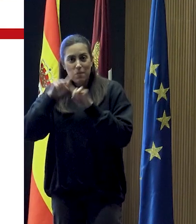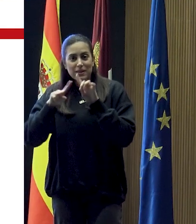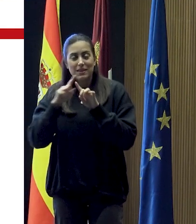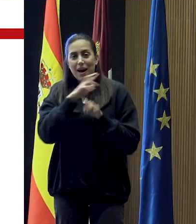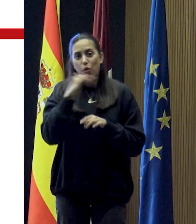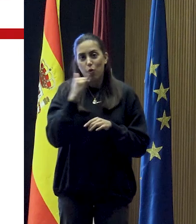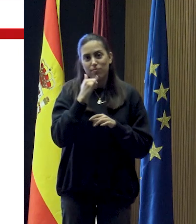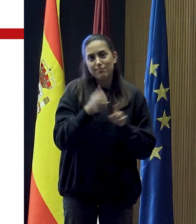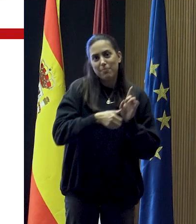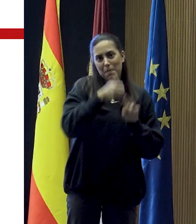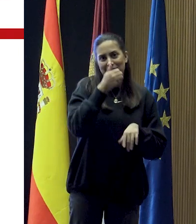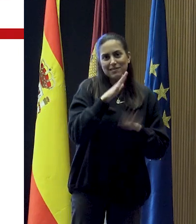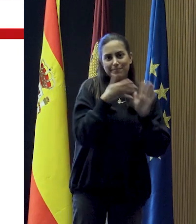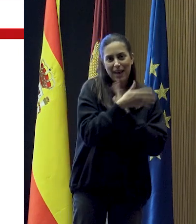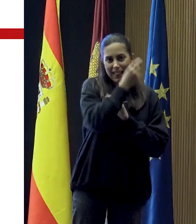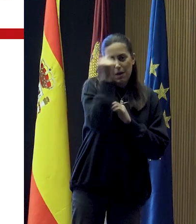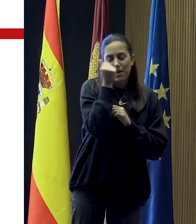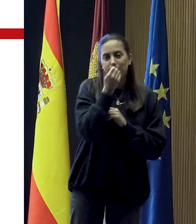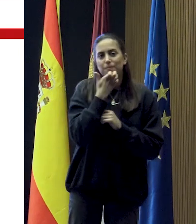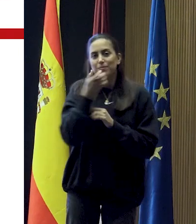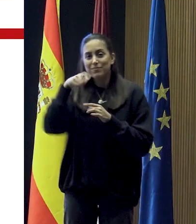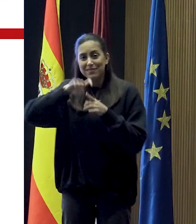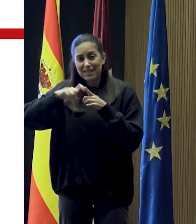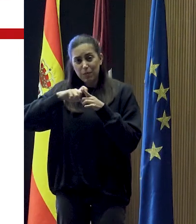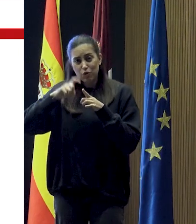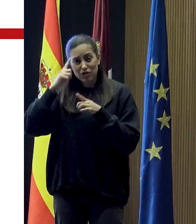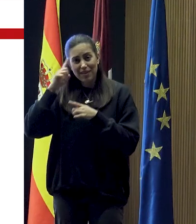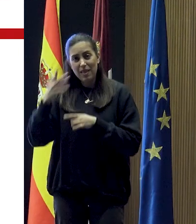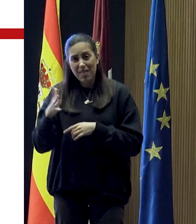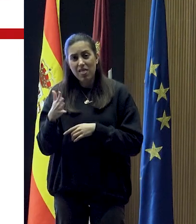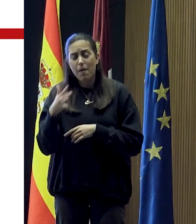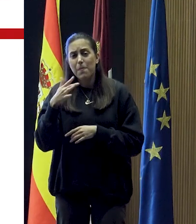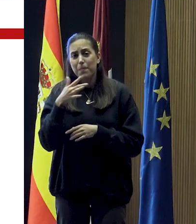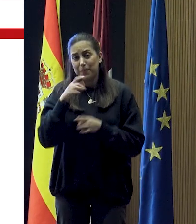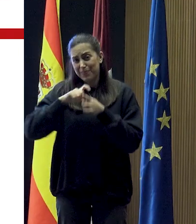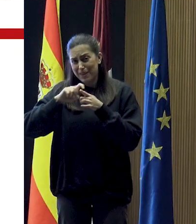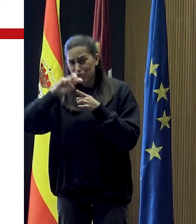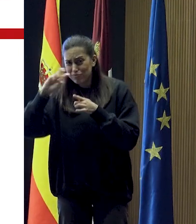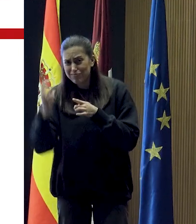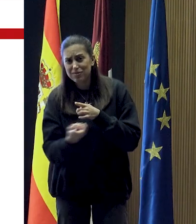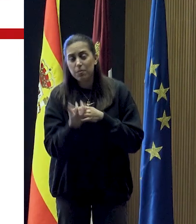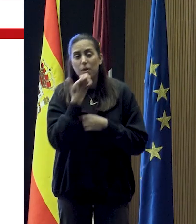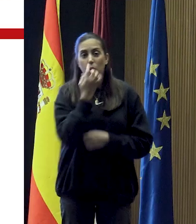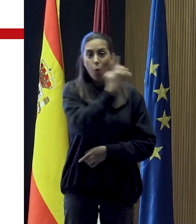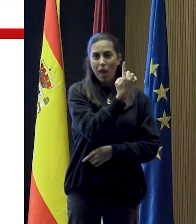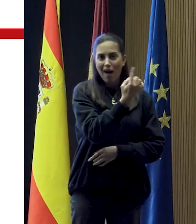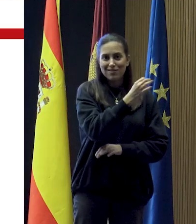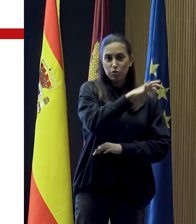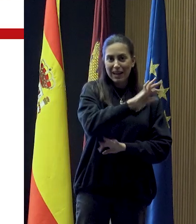prevalente, la enfermedad de Alzheimer, pero todas esas son tipos de demencia y además no siempre va una sola, sino que